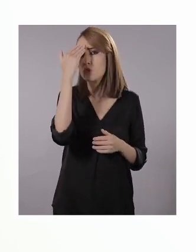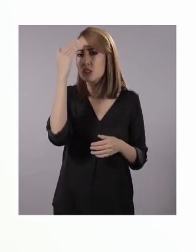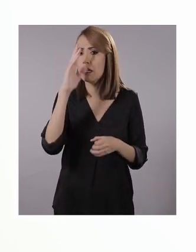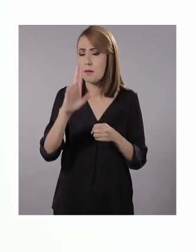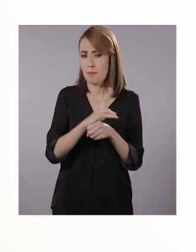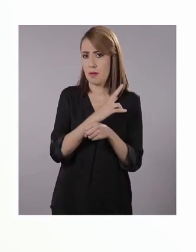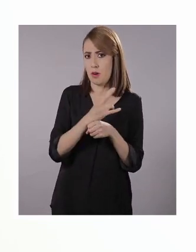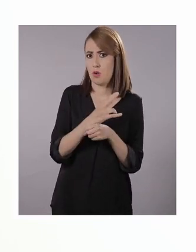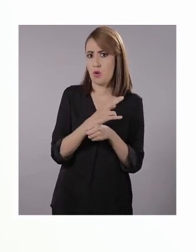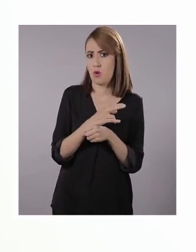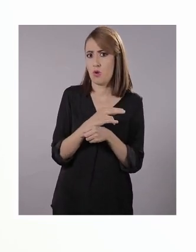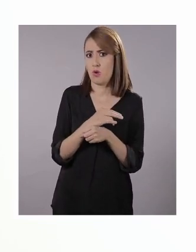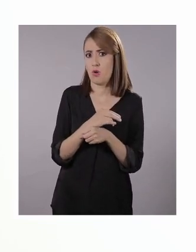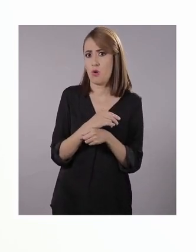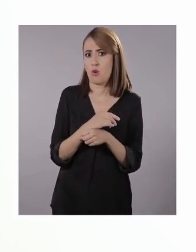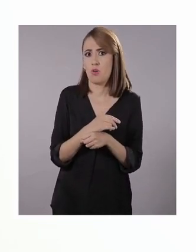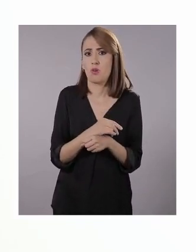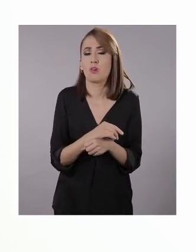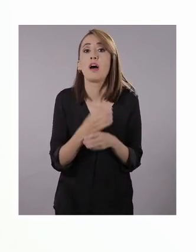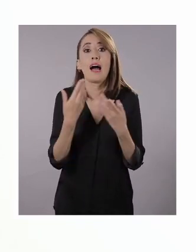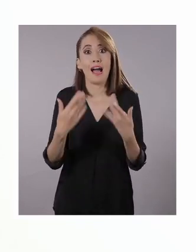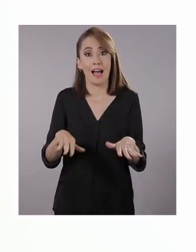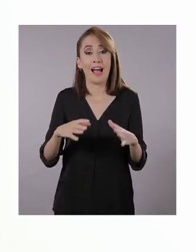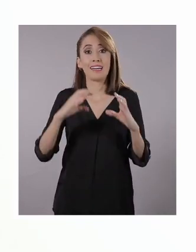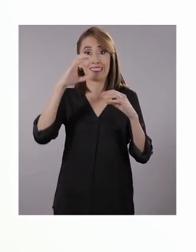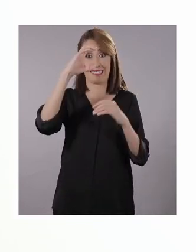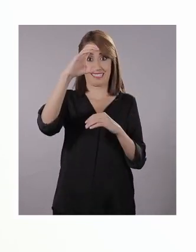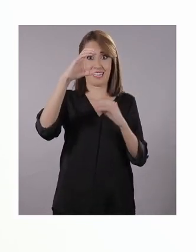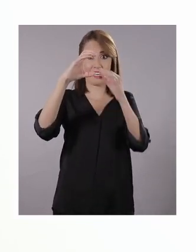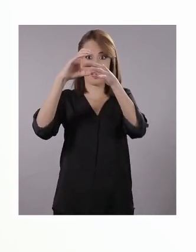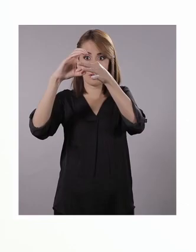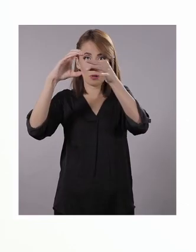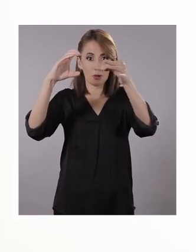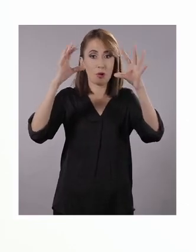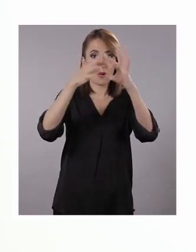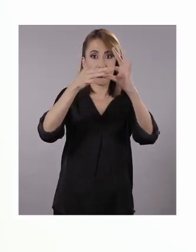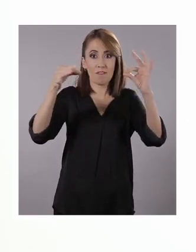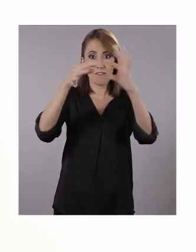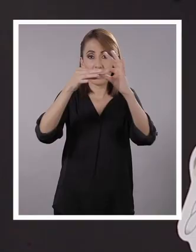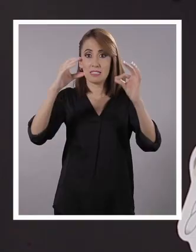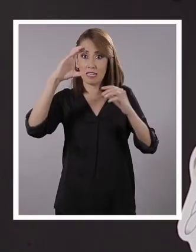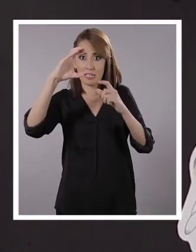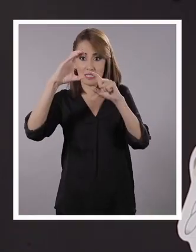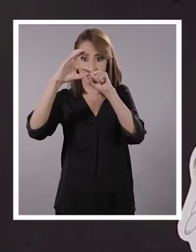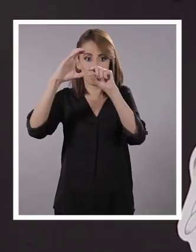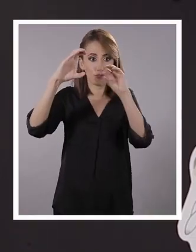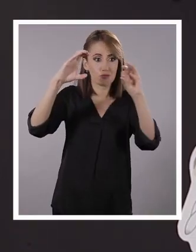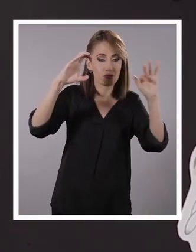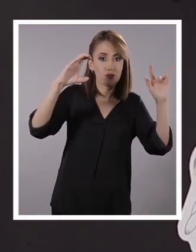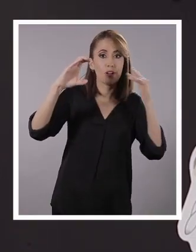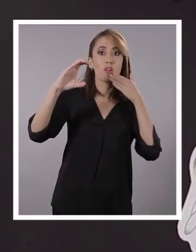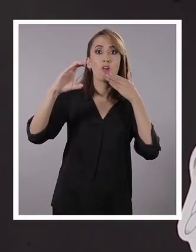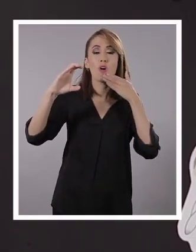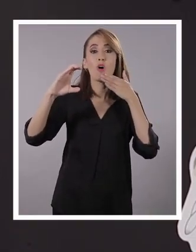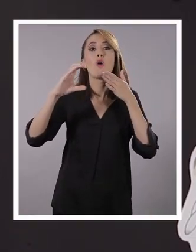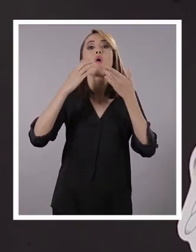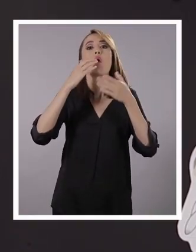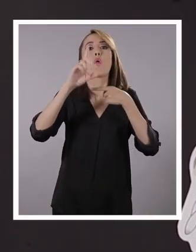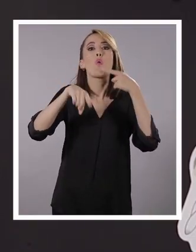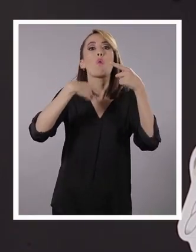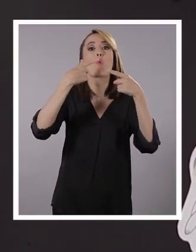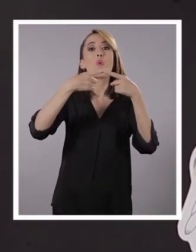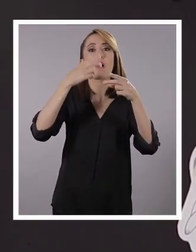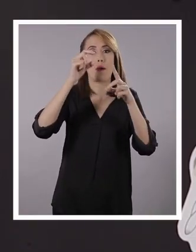¿Crees que siempre podemos utilizarlas? ¿O solo cuando sea necesario? Así es. Muy